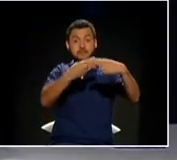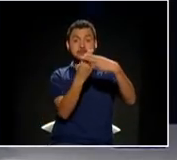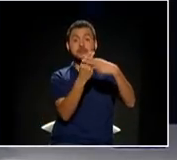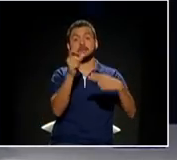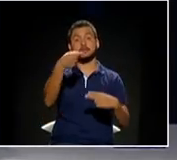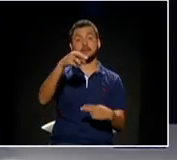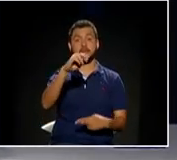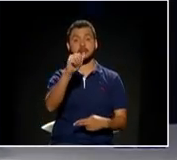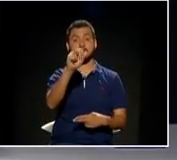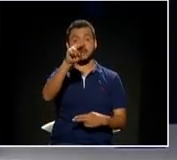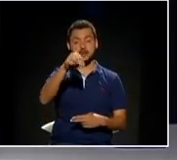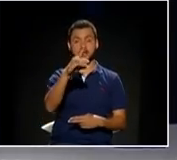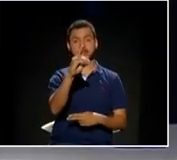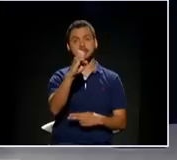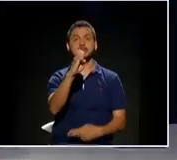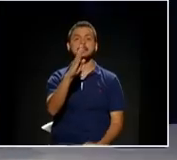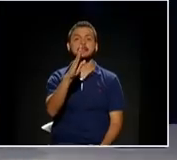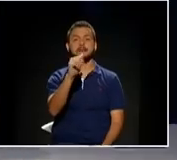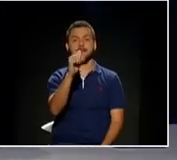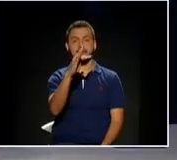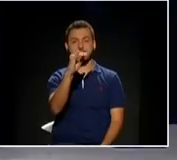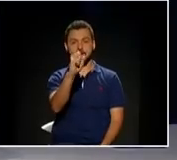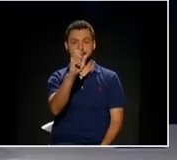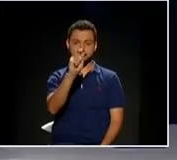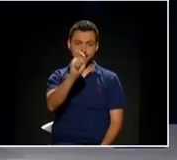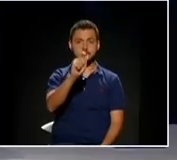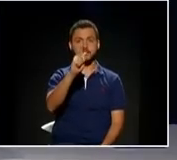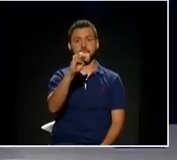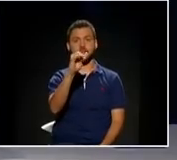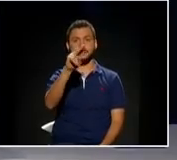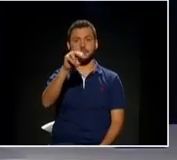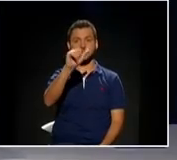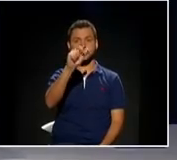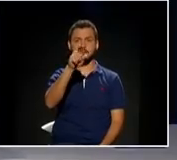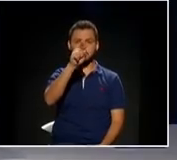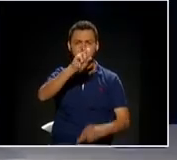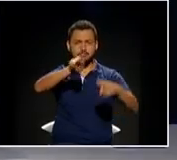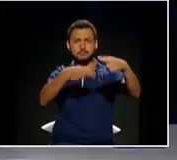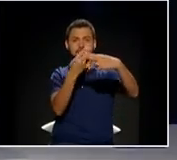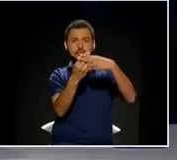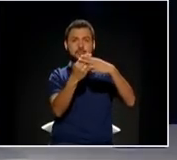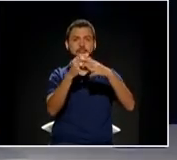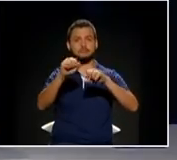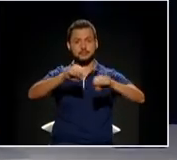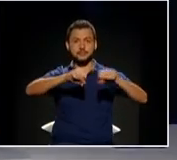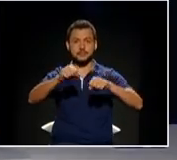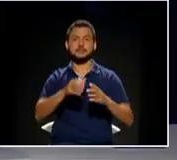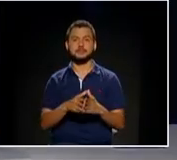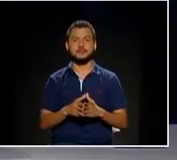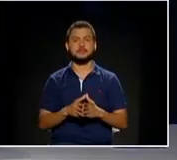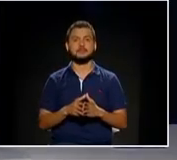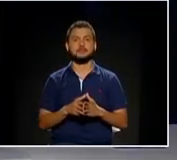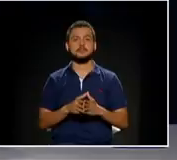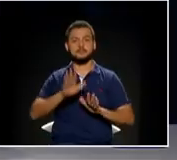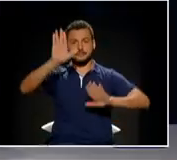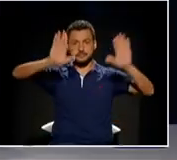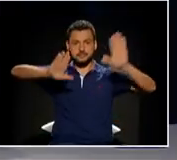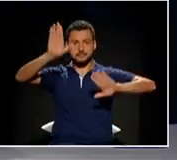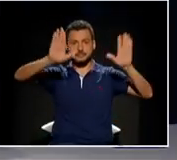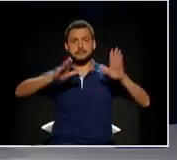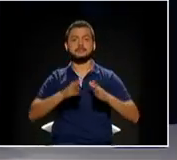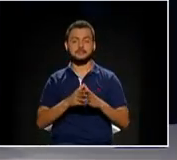final y vamos a iniciar la metodología ya fue establecida con los equipos de campaña con los candidatos y vamos a iniciar este